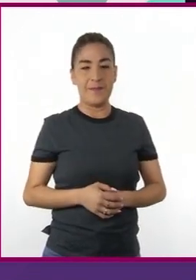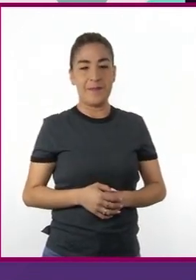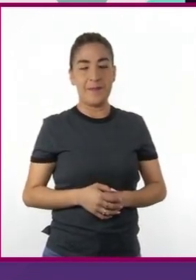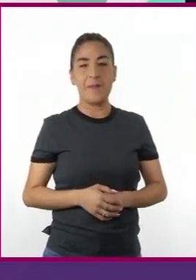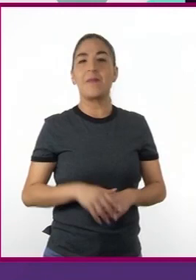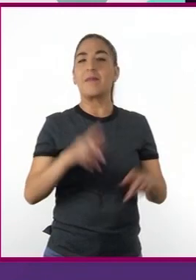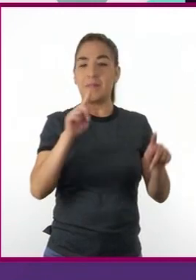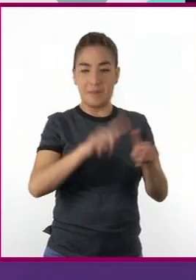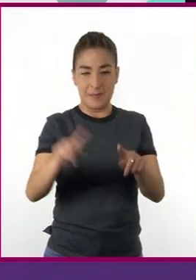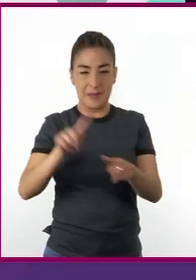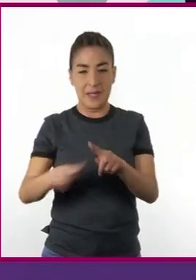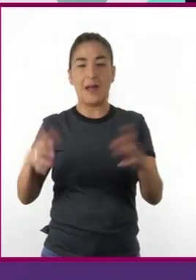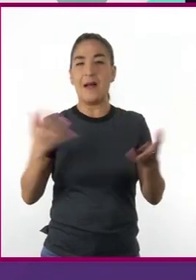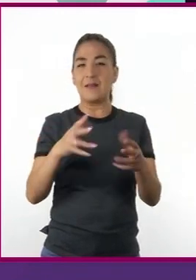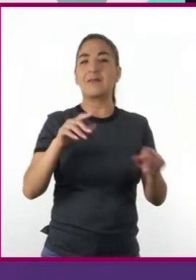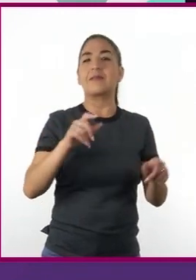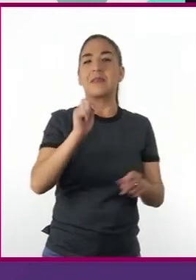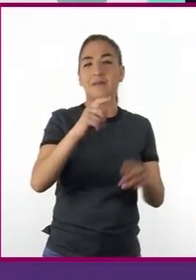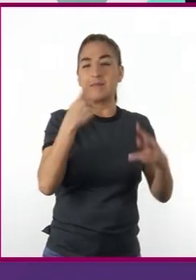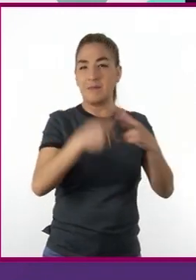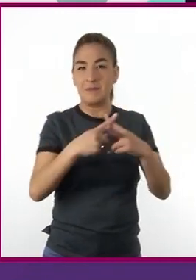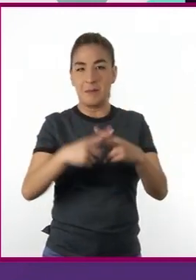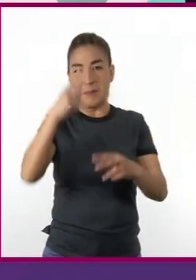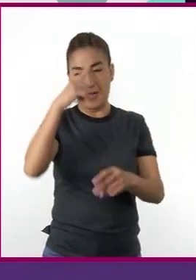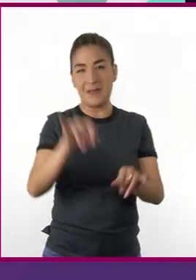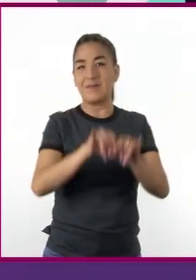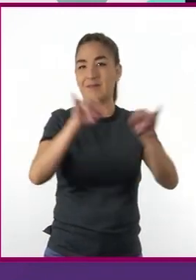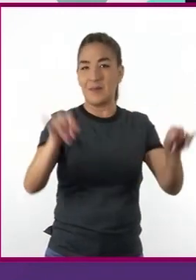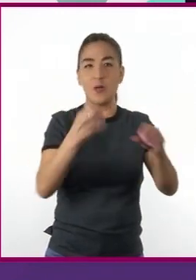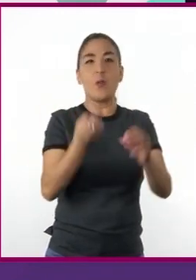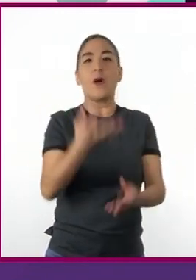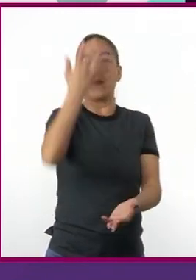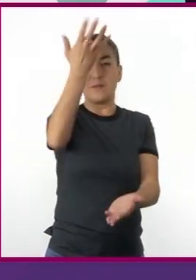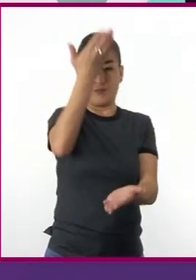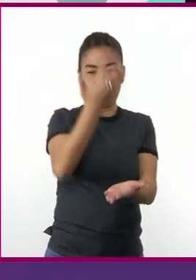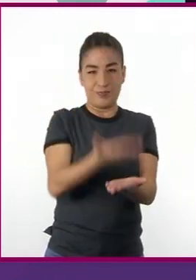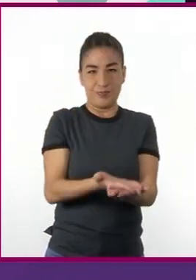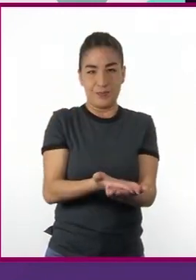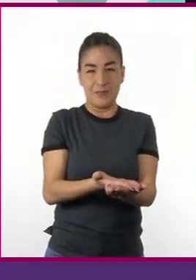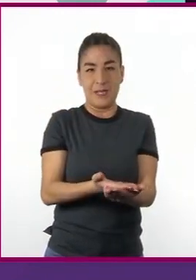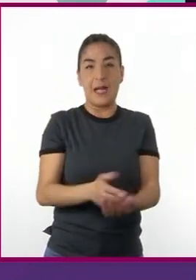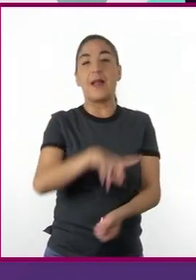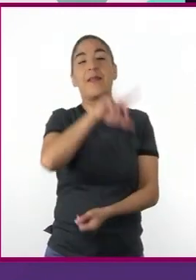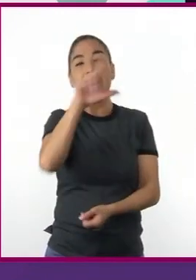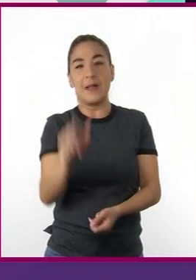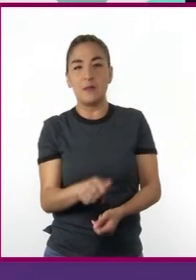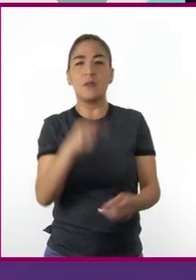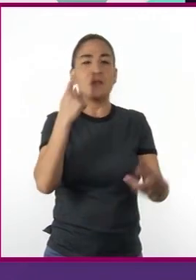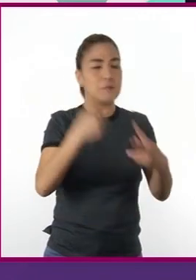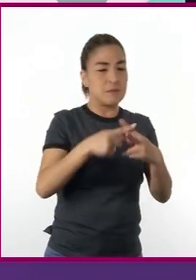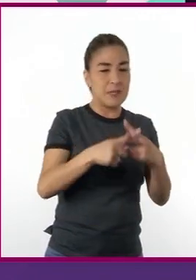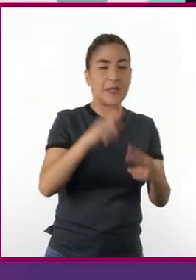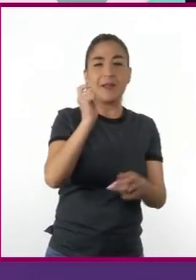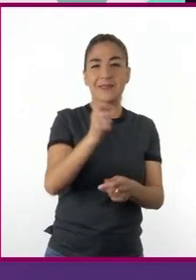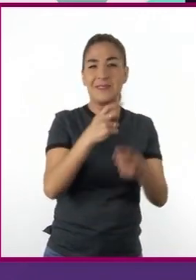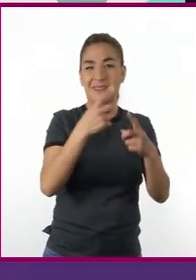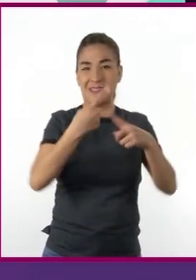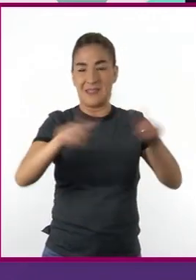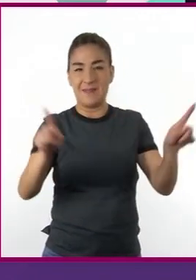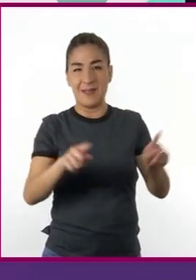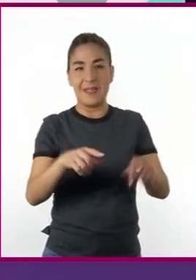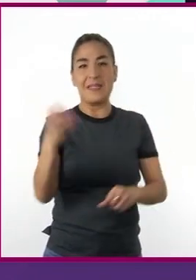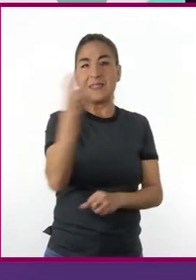Realizamos las operaciones para obtener la distancia recorrida. Después, calculamos la diferencia